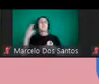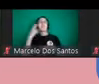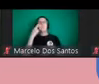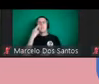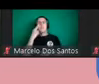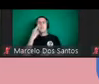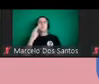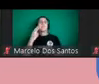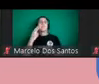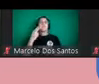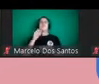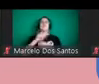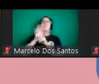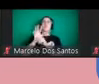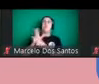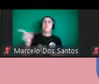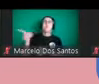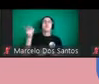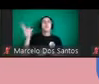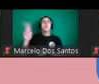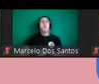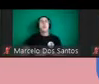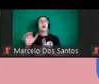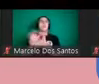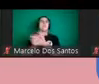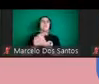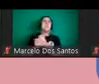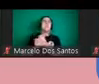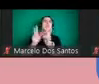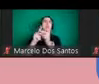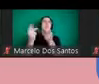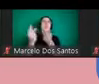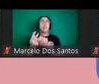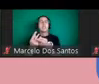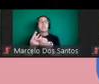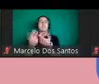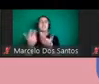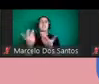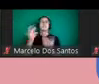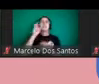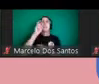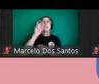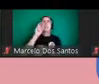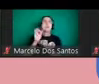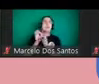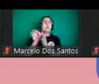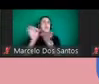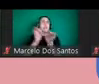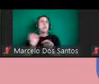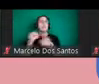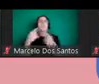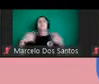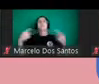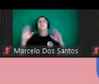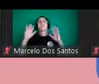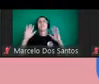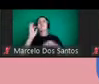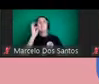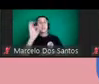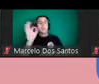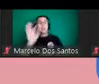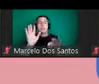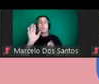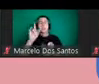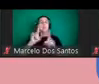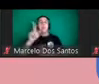experimentado alguna pérdida de un amigo, un familiar. Disculpen si lo menciono y a alguien le toca de cerca, pero yo creo que es